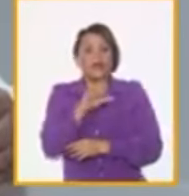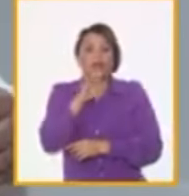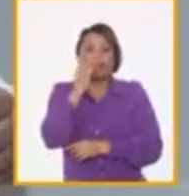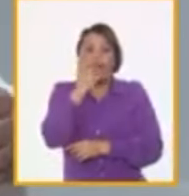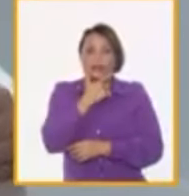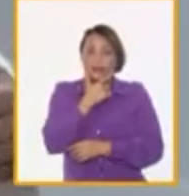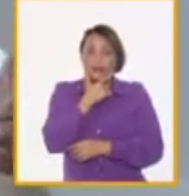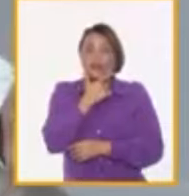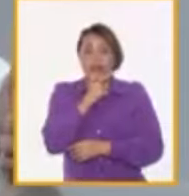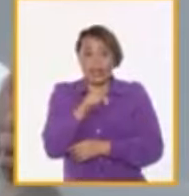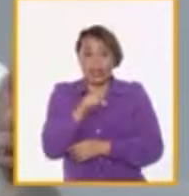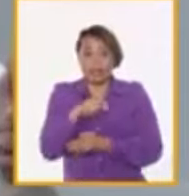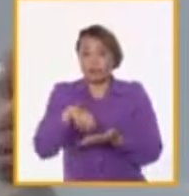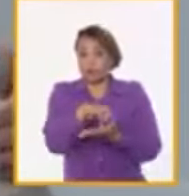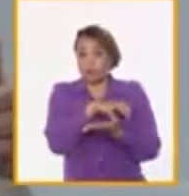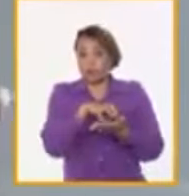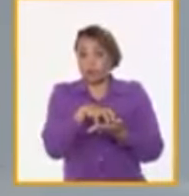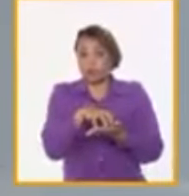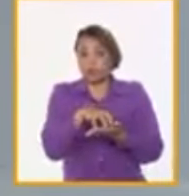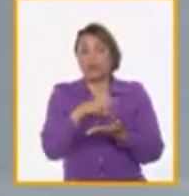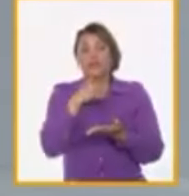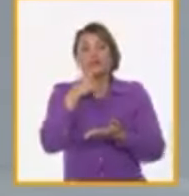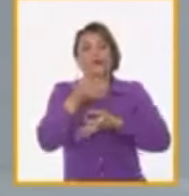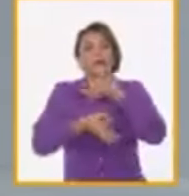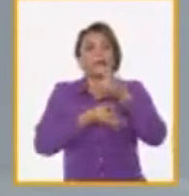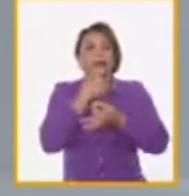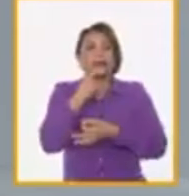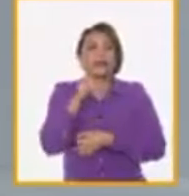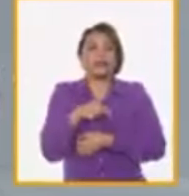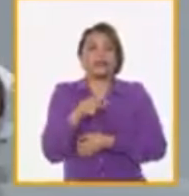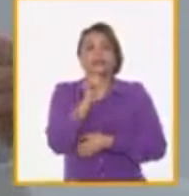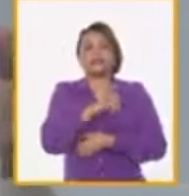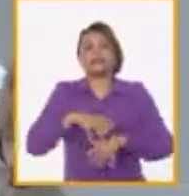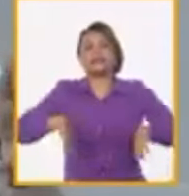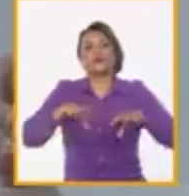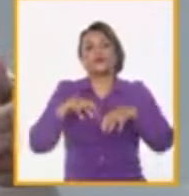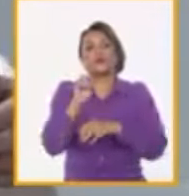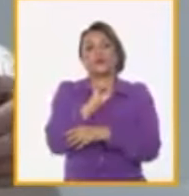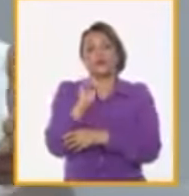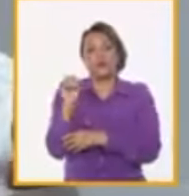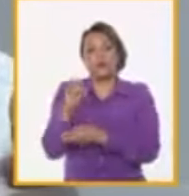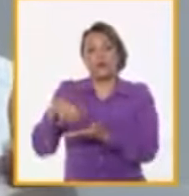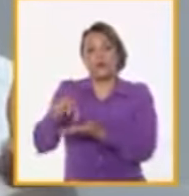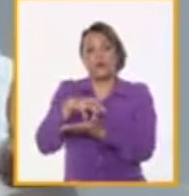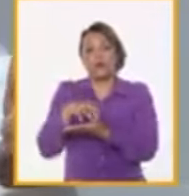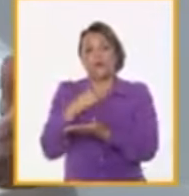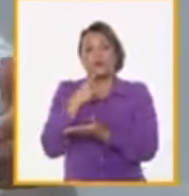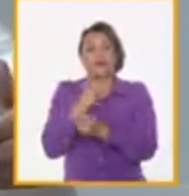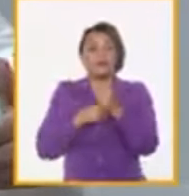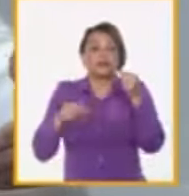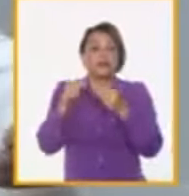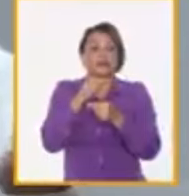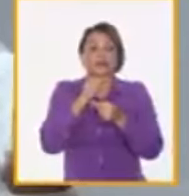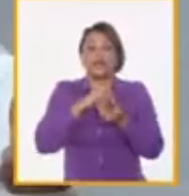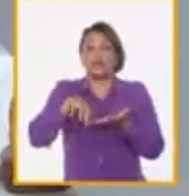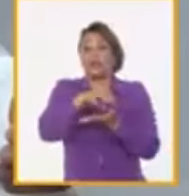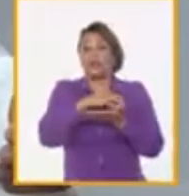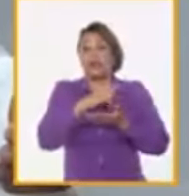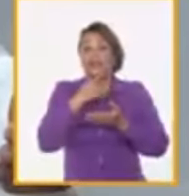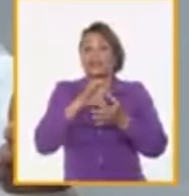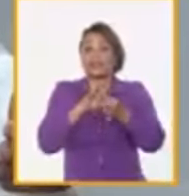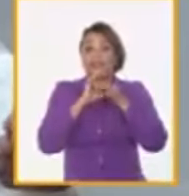venido y hemos dicho que la situación del oeste, lo principal ha sido porque la fuente de Arihuanao ha estado en estado